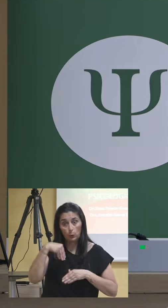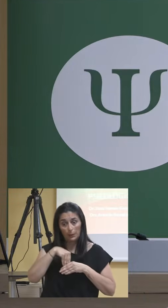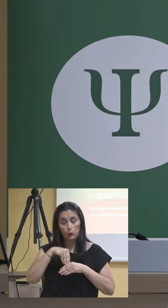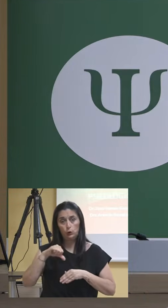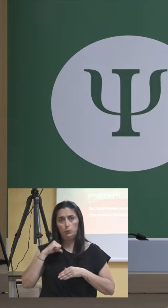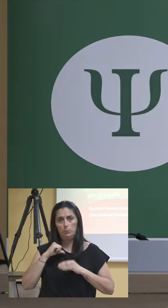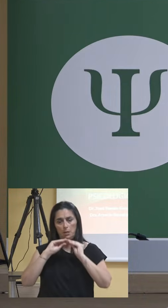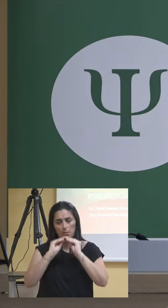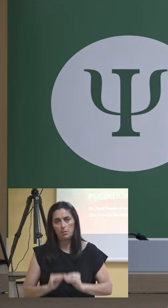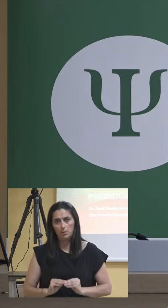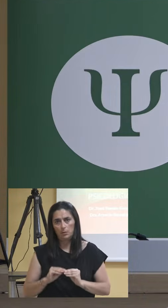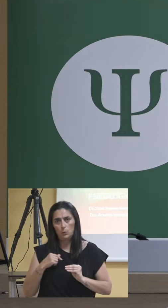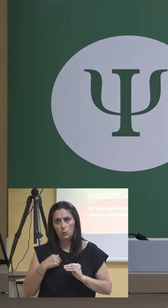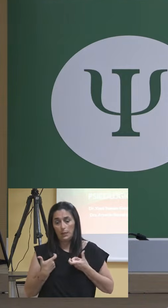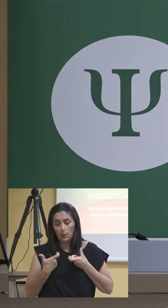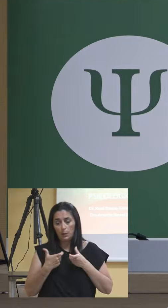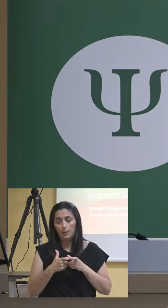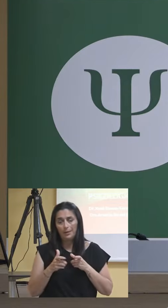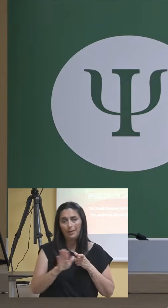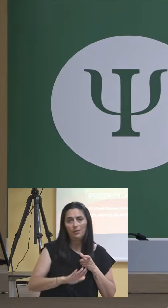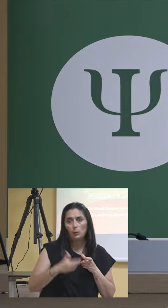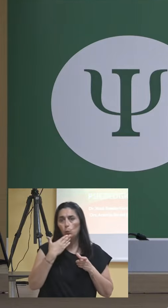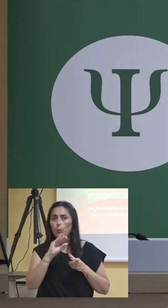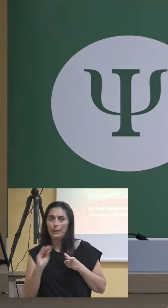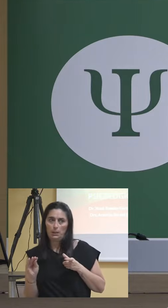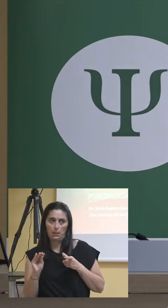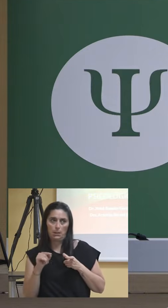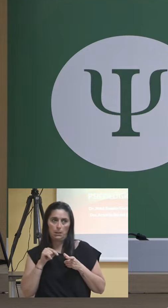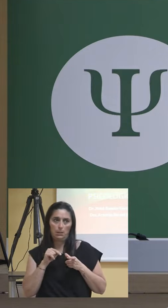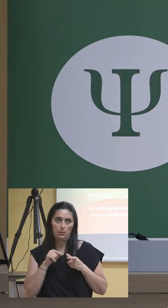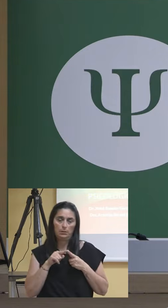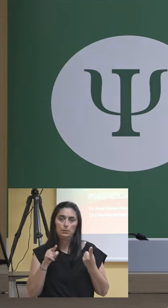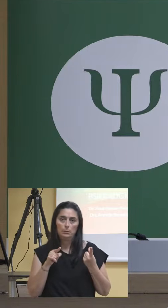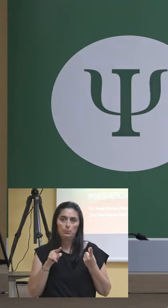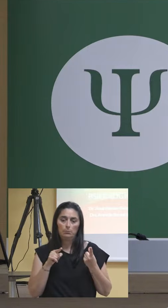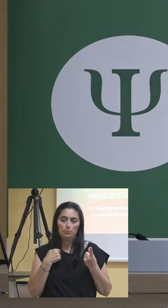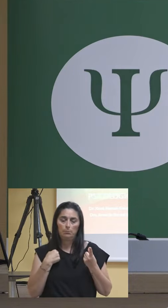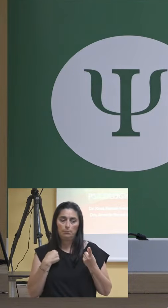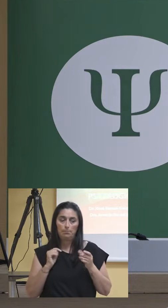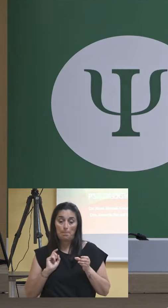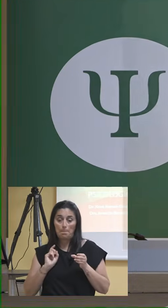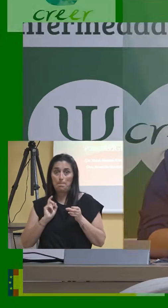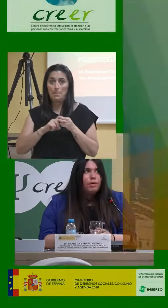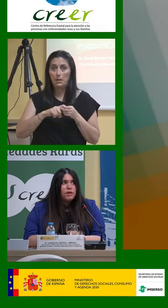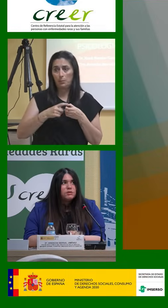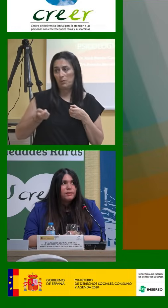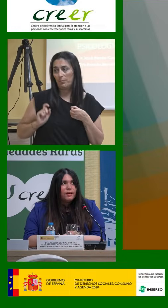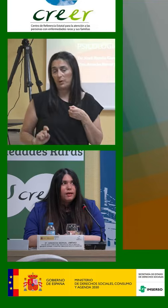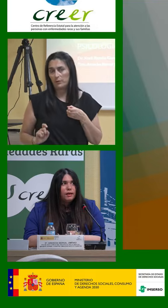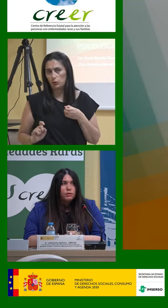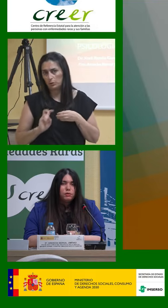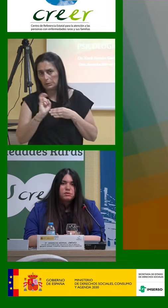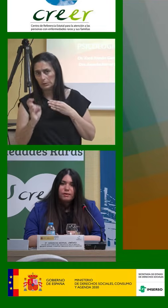hospital dentro de la unidad de infanto-juvenil, en la que en concreto hemos participado varios profesionales. Uno de ellos